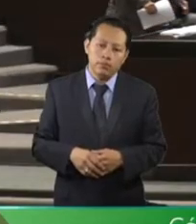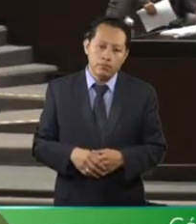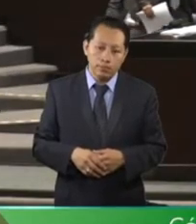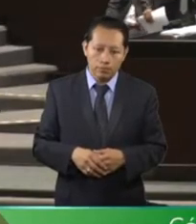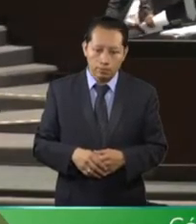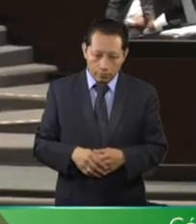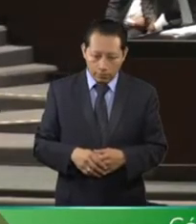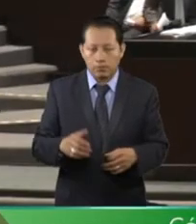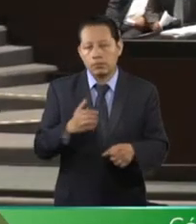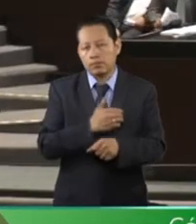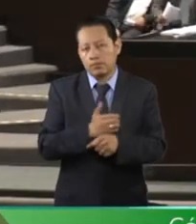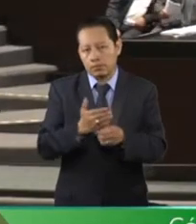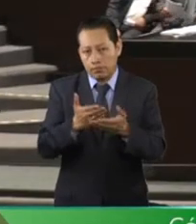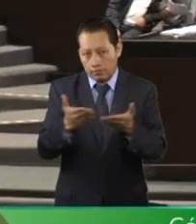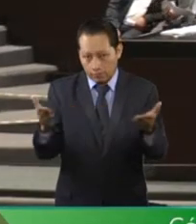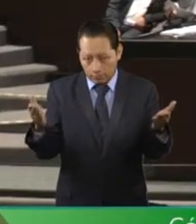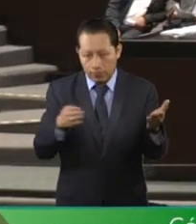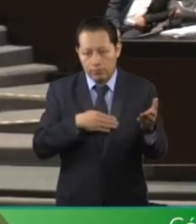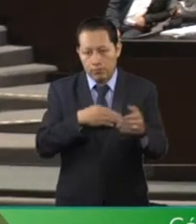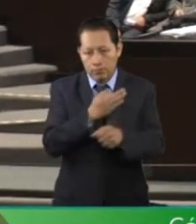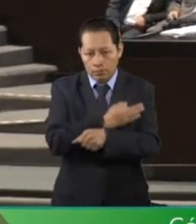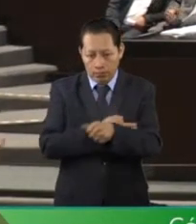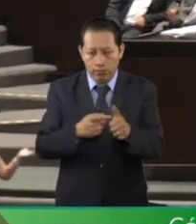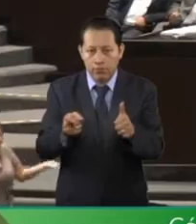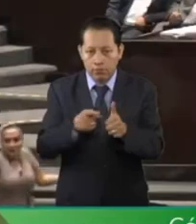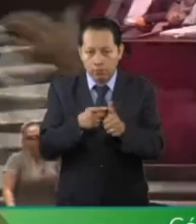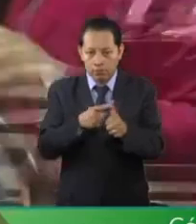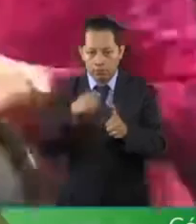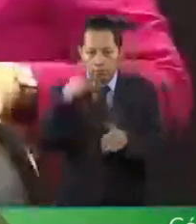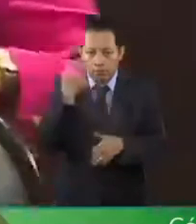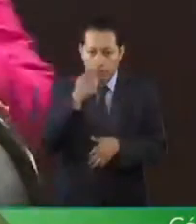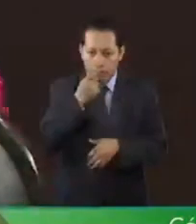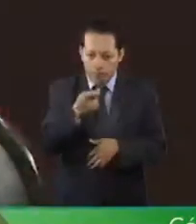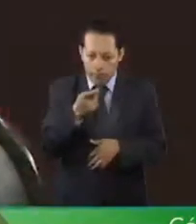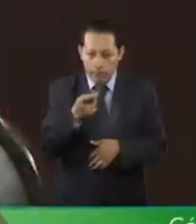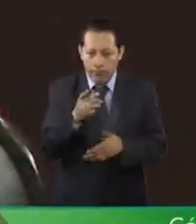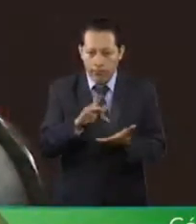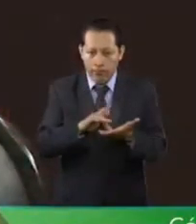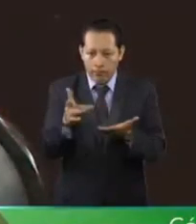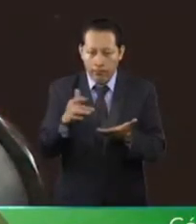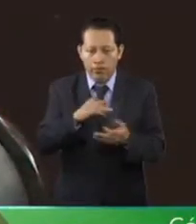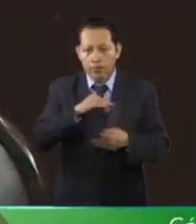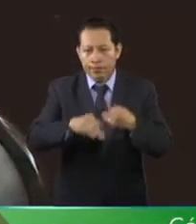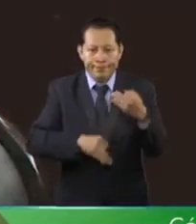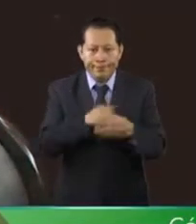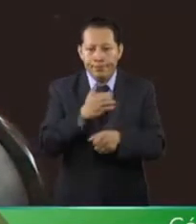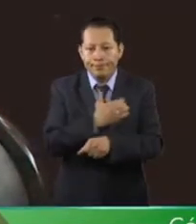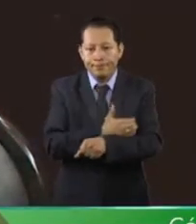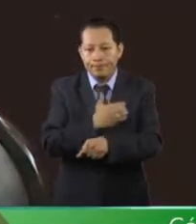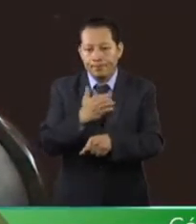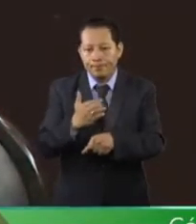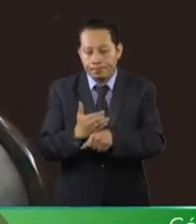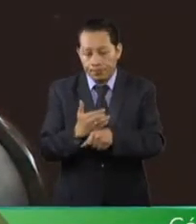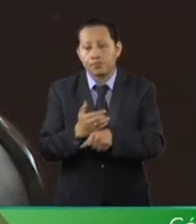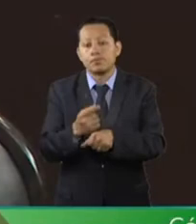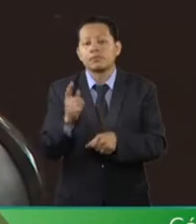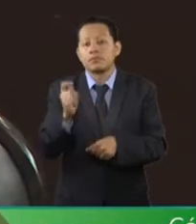Buenas tardes, compañeras, compañeros. Primero que nada, quiero agradecerles a todos los compañeros que se han acercado